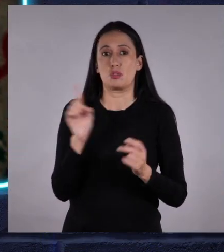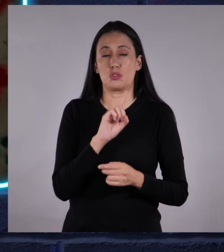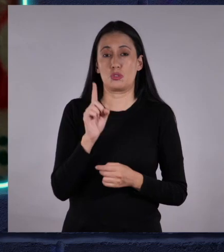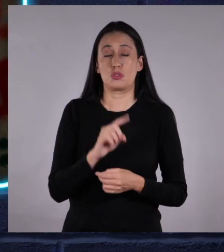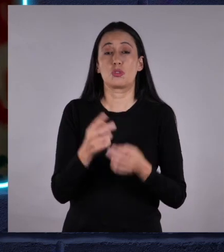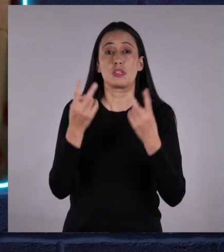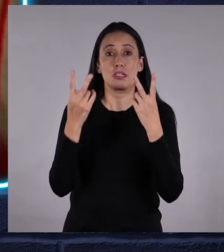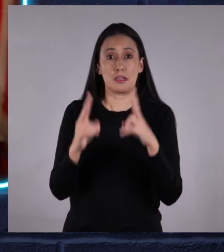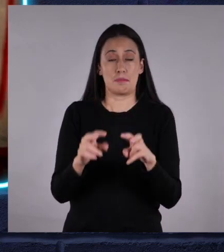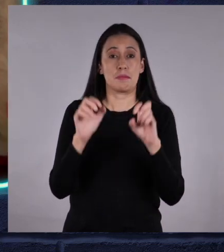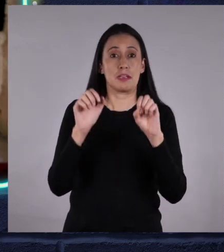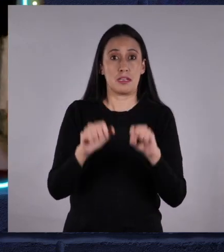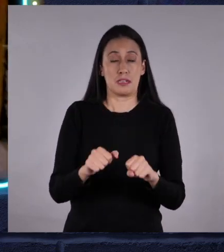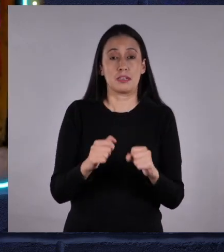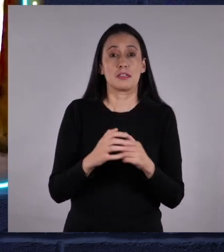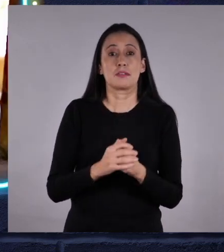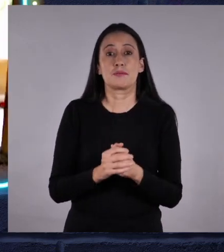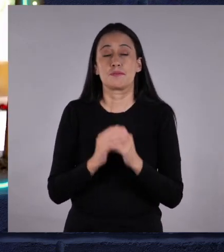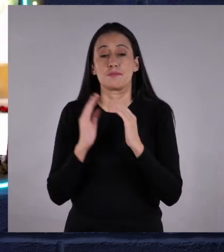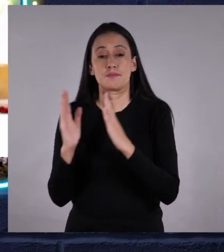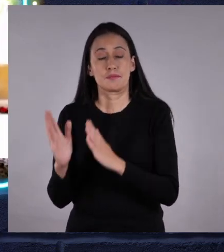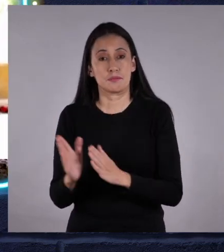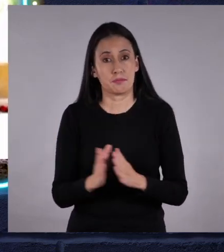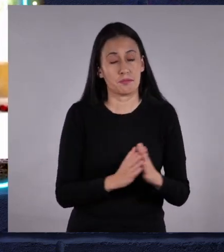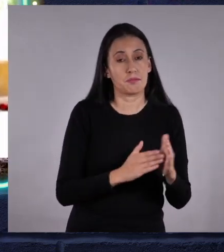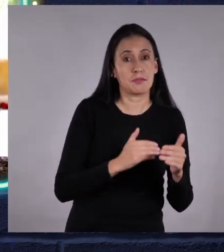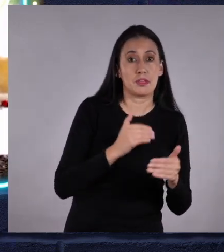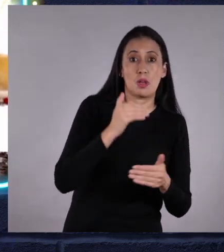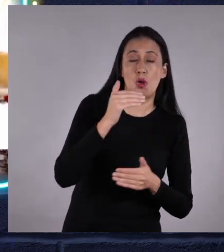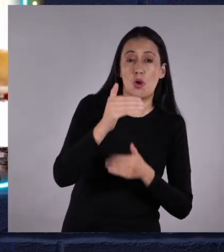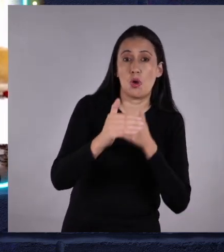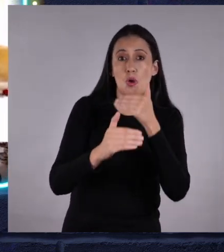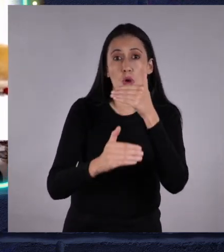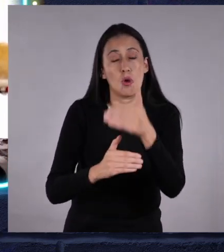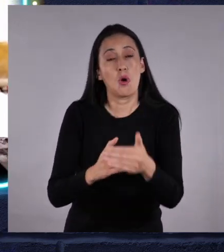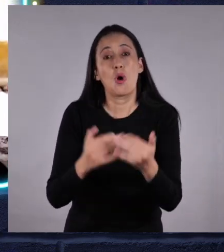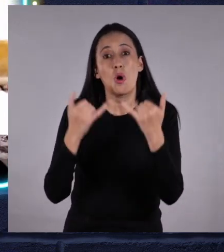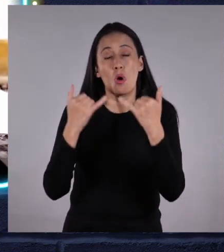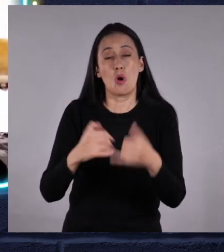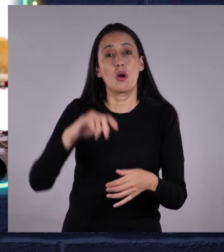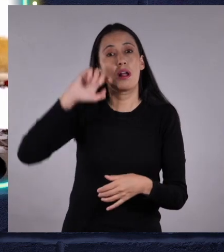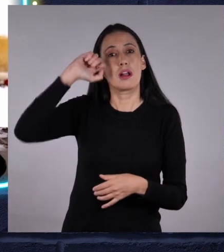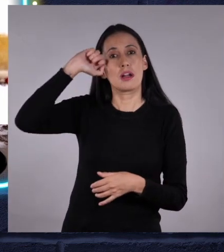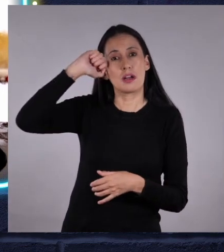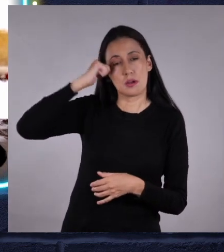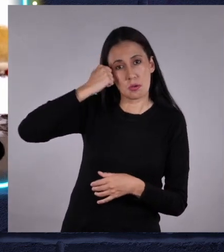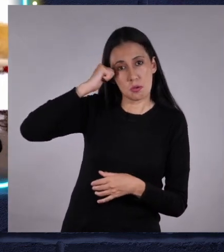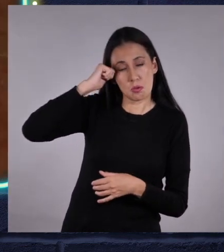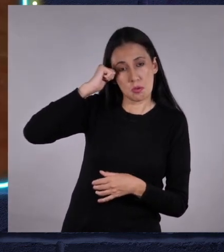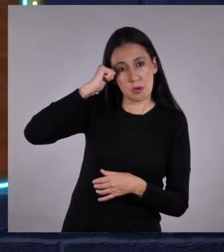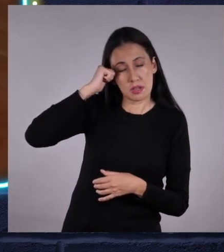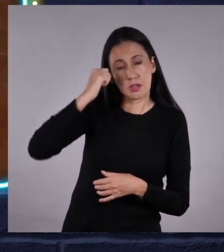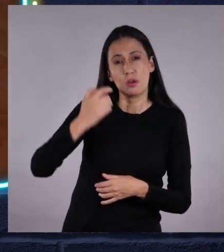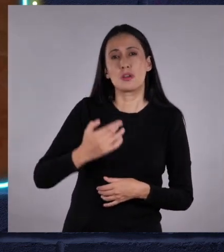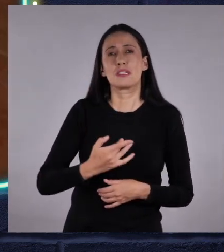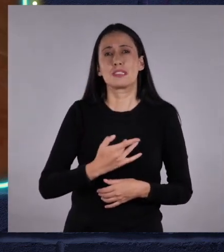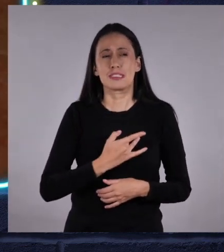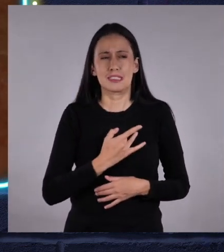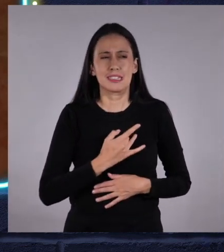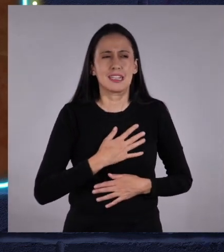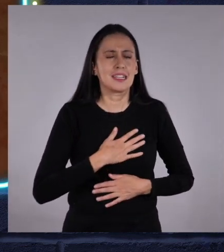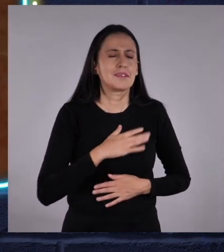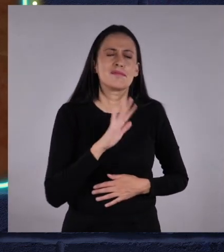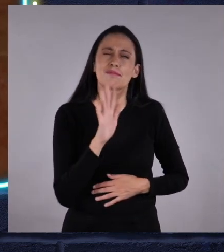Si sufren cualquiera de estas pérdidas, recuerden, sentirse mal está bien. Si necesitan llorar o